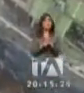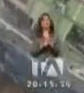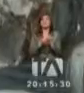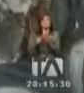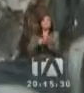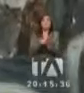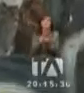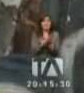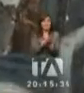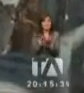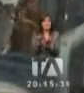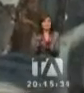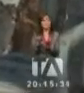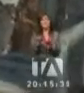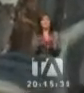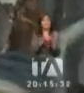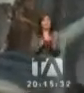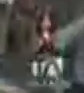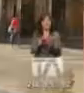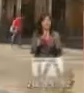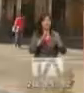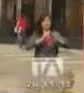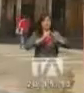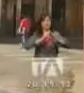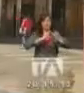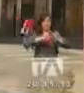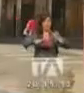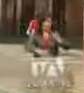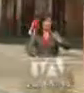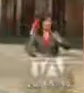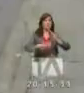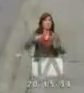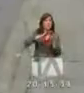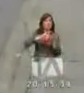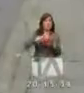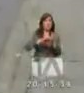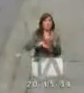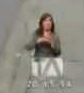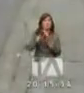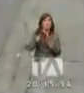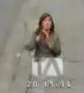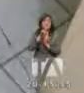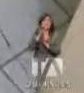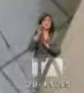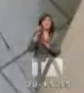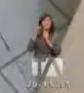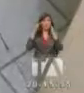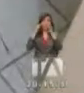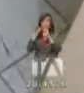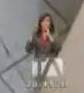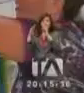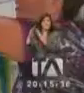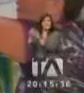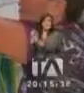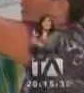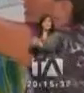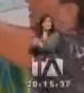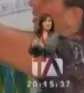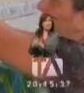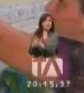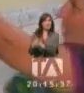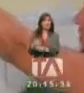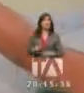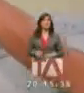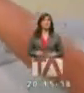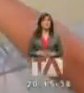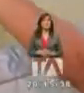la edificación de la escuela se vino abajo y puso en riesgo a más de 100 viviendas ubicadas en su alrededor por el socavamiento